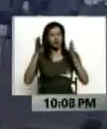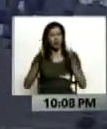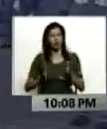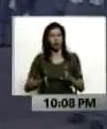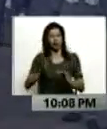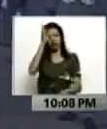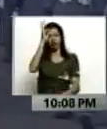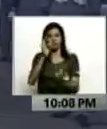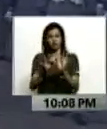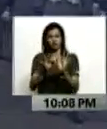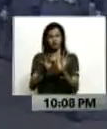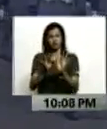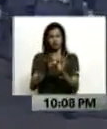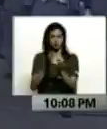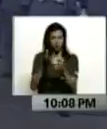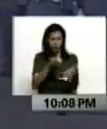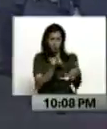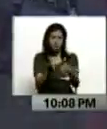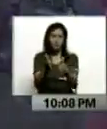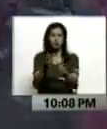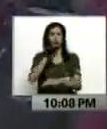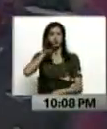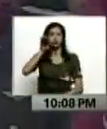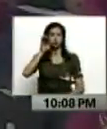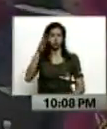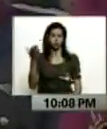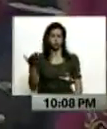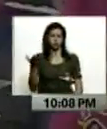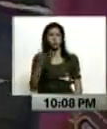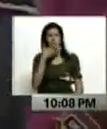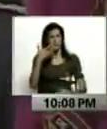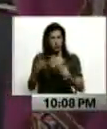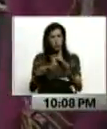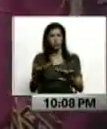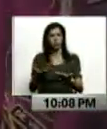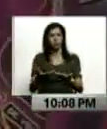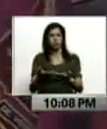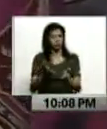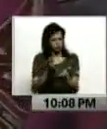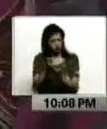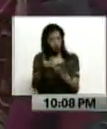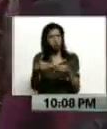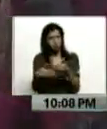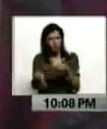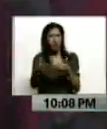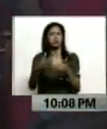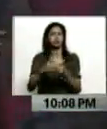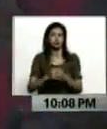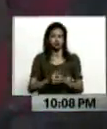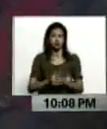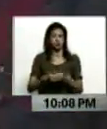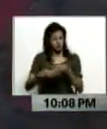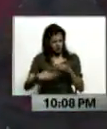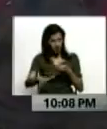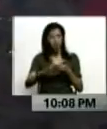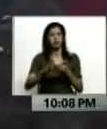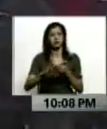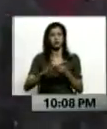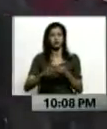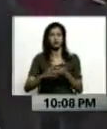El Redentor y la fe en un camino y en un futuro Cada día mejor adelante que